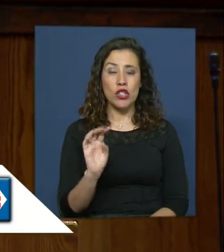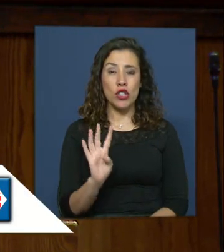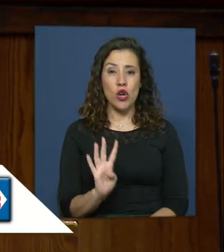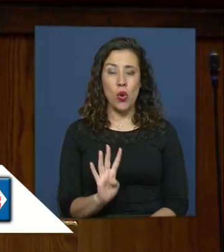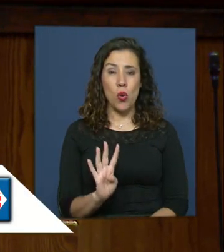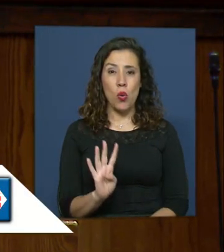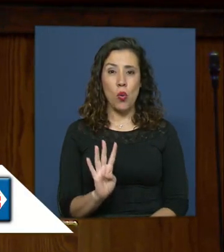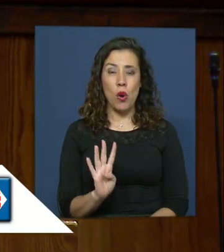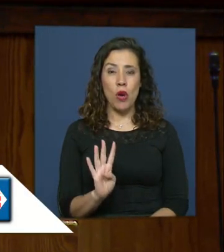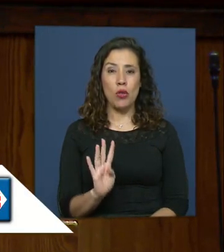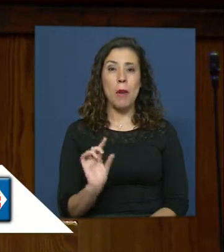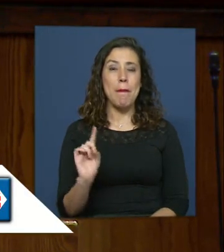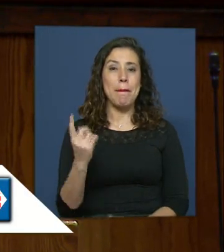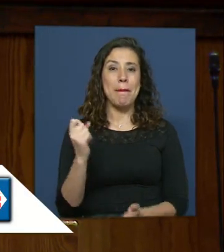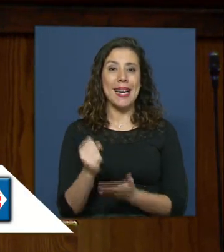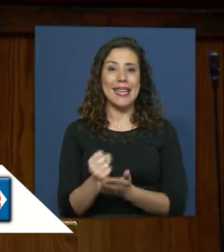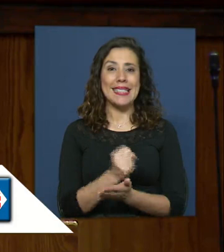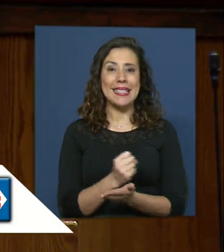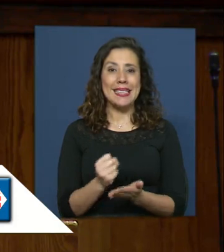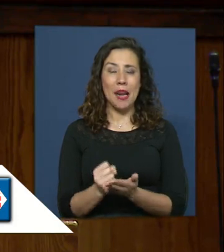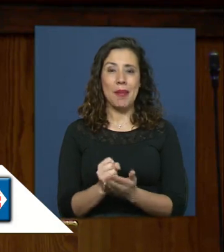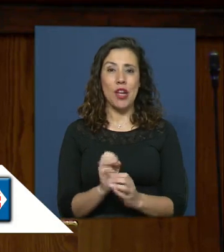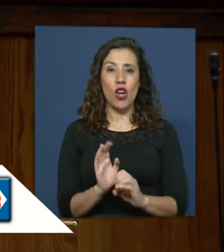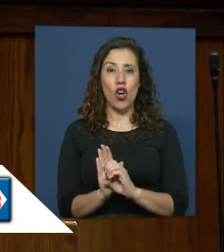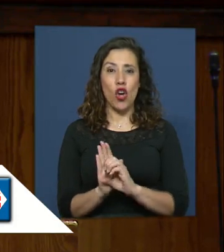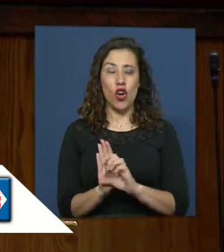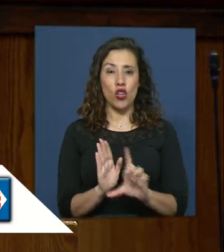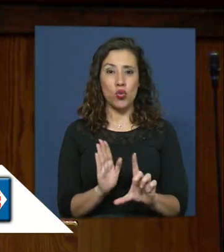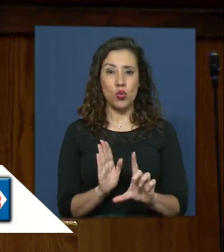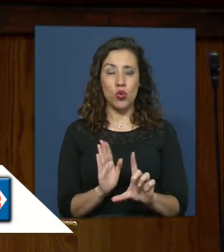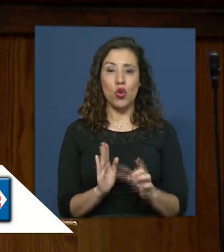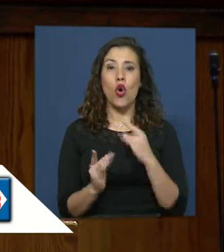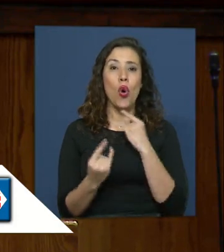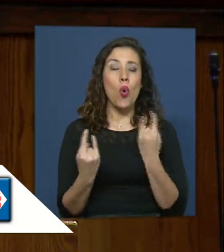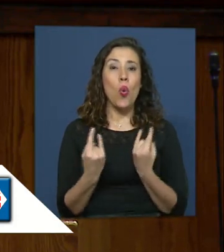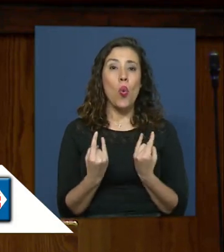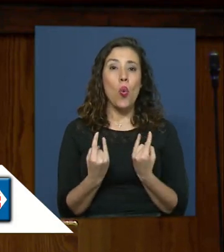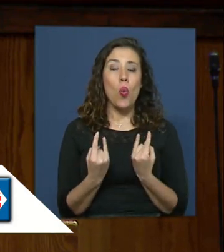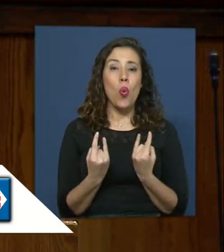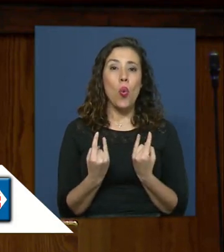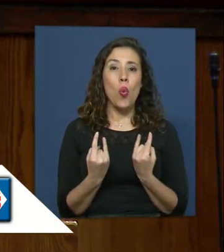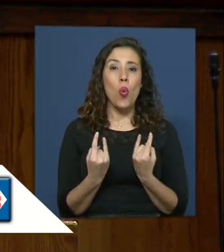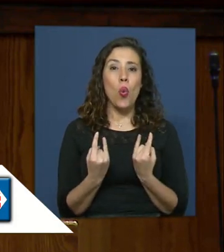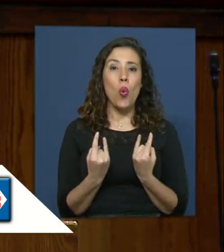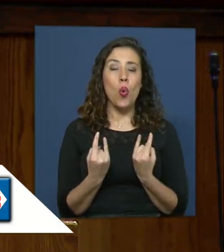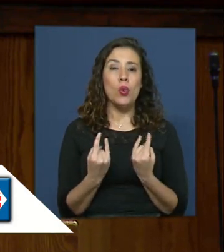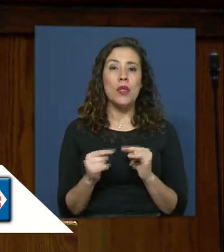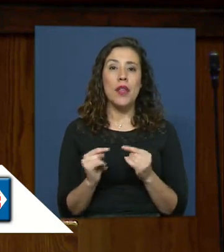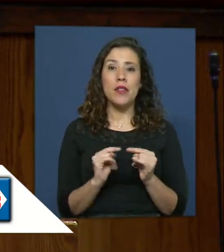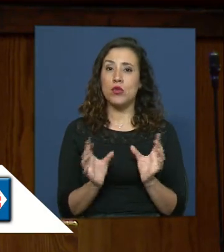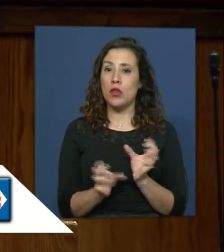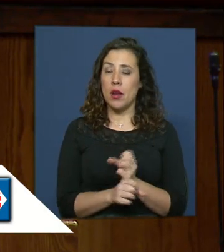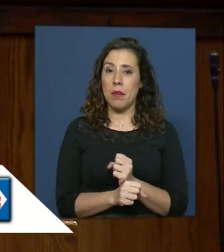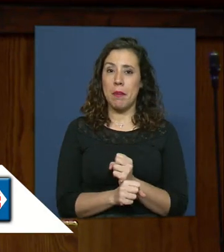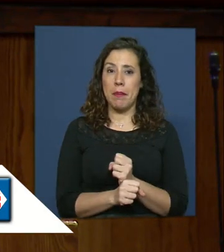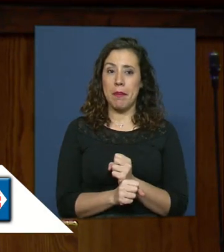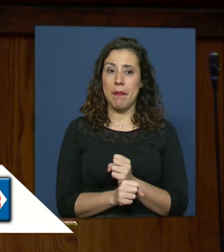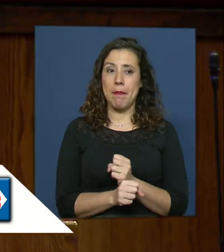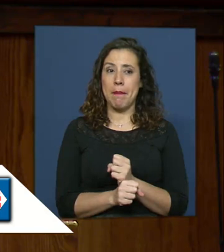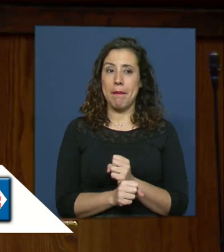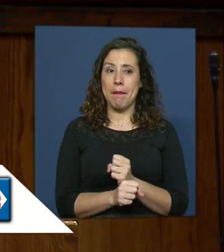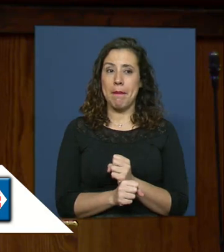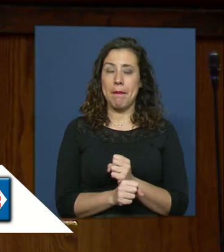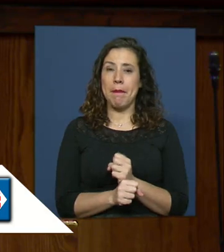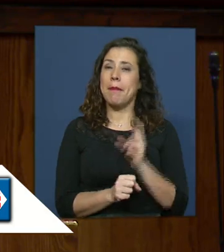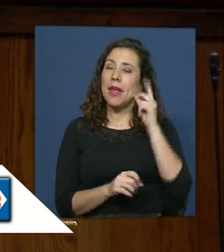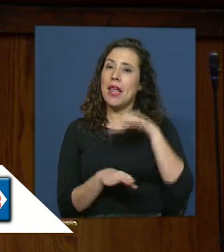11.471-04, en primer trámite constitucional con urgencia calificada de discusión inmediata.